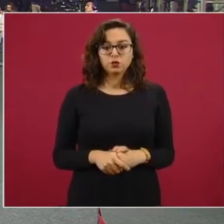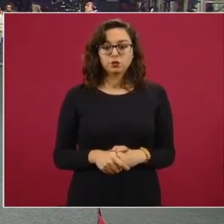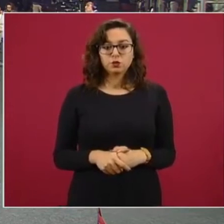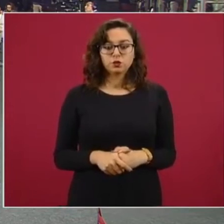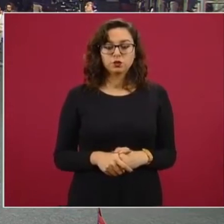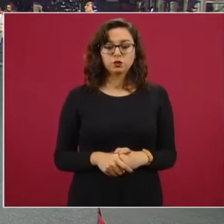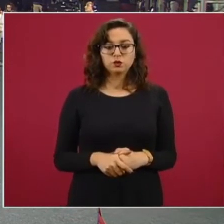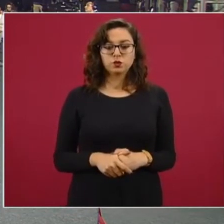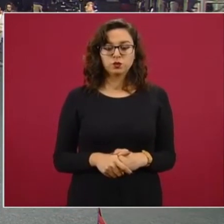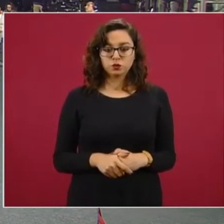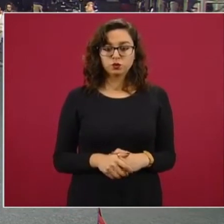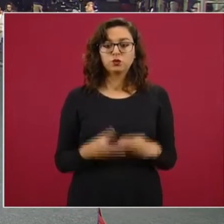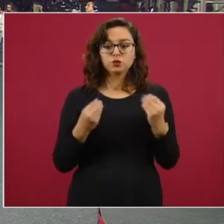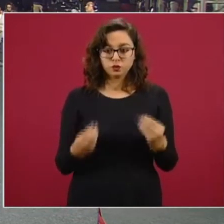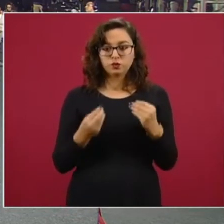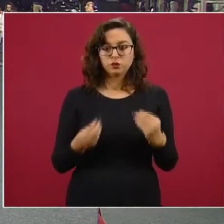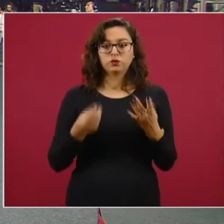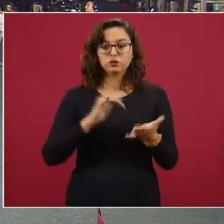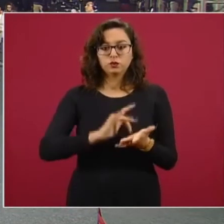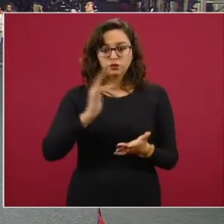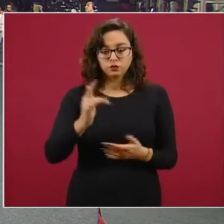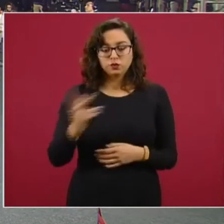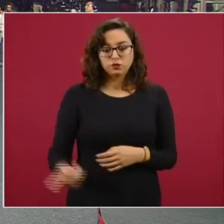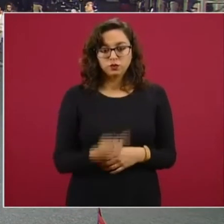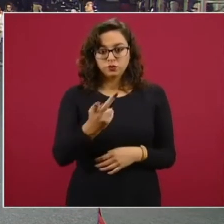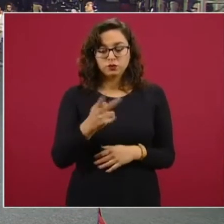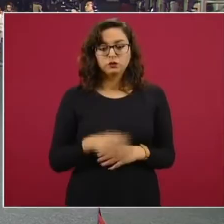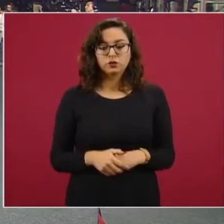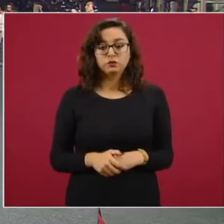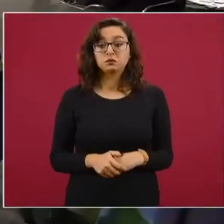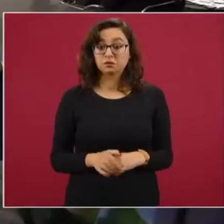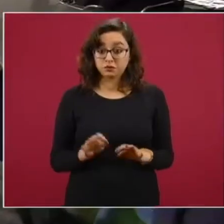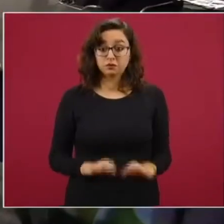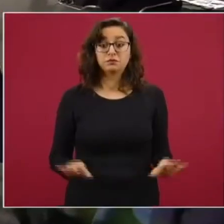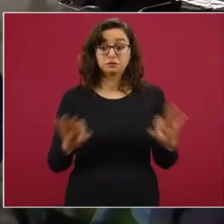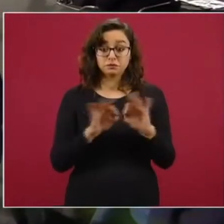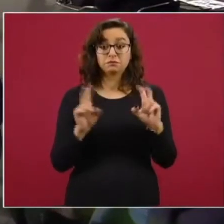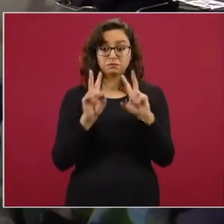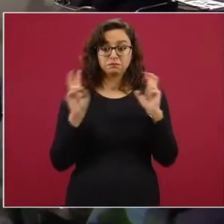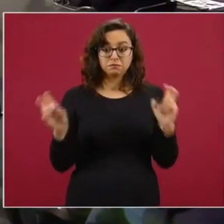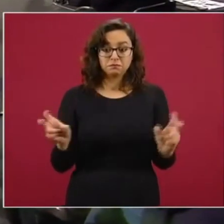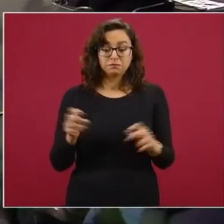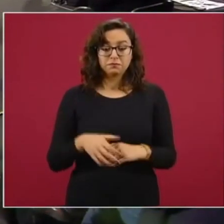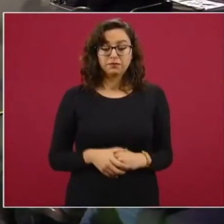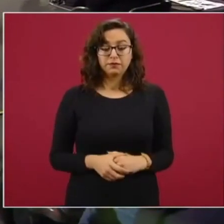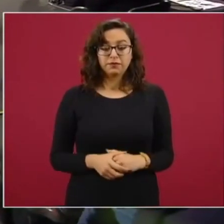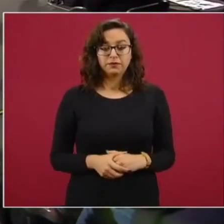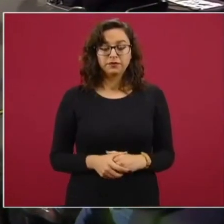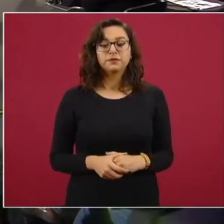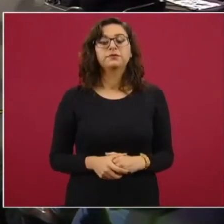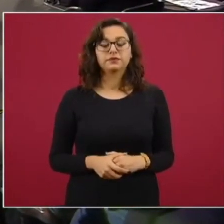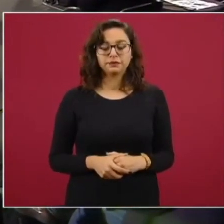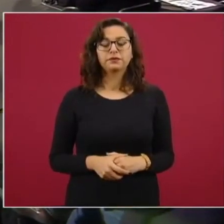Con gusto. Muchas gracias por su pregunta, Brenda, porque es muy relevante tomarlo en cuenta.